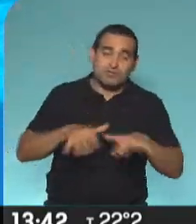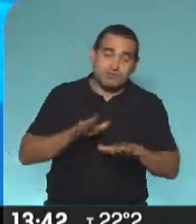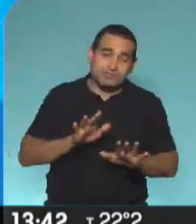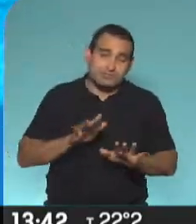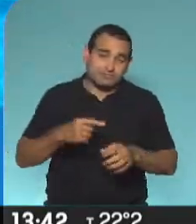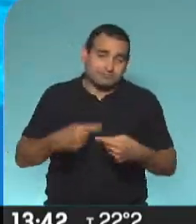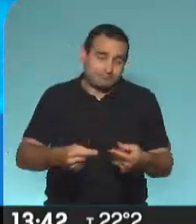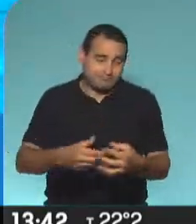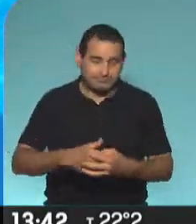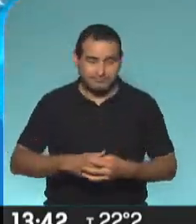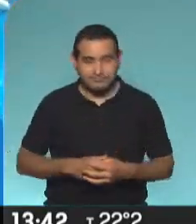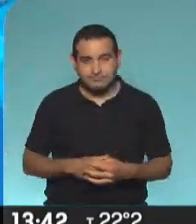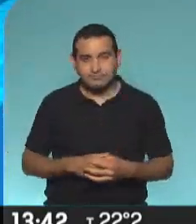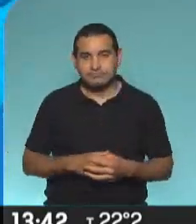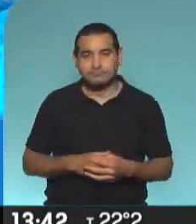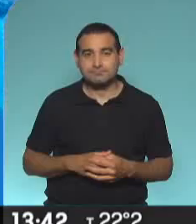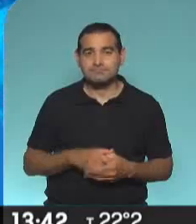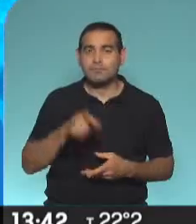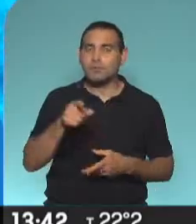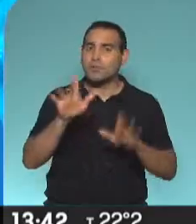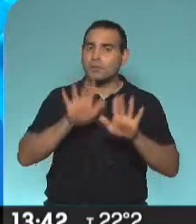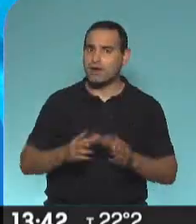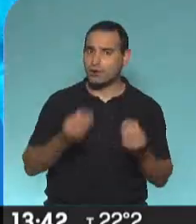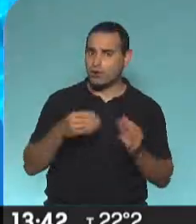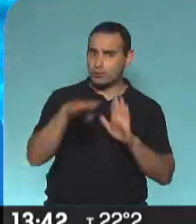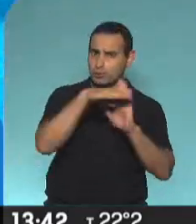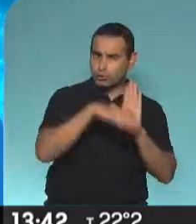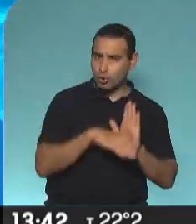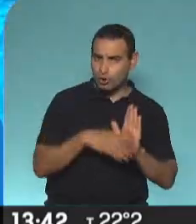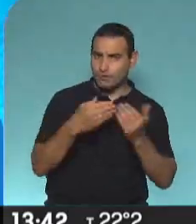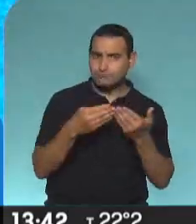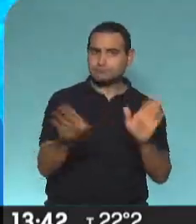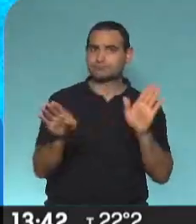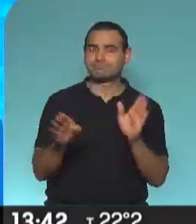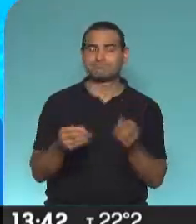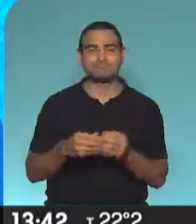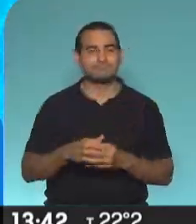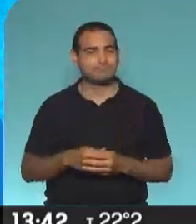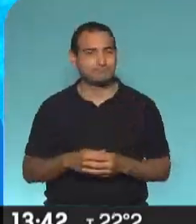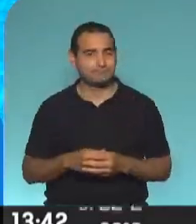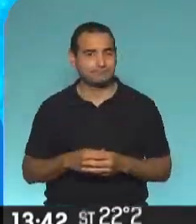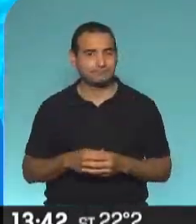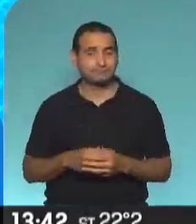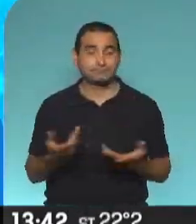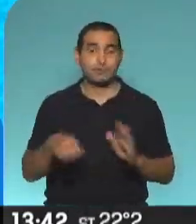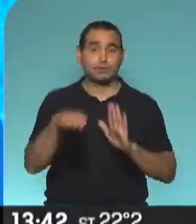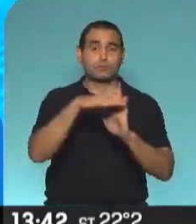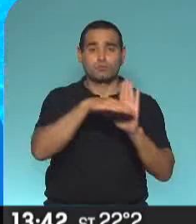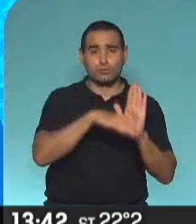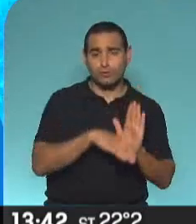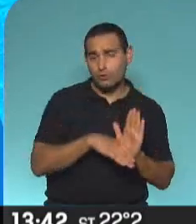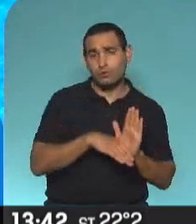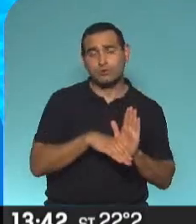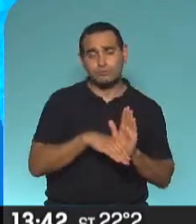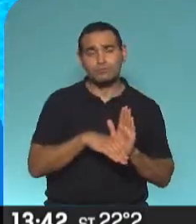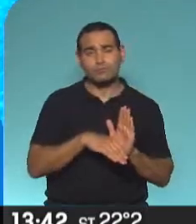estuvo cerrado, ¿verdad? ¿Y cómo tuvieron que prepararse ustedes con el protocolo para abrir las puertas del club? Bueno, el protocolo fuimos